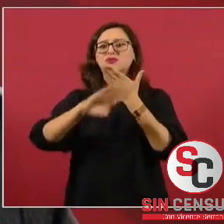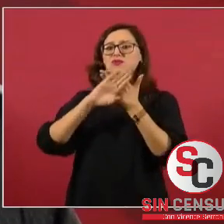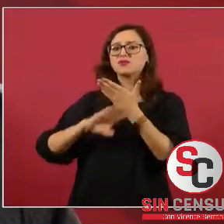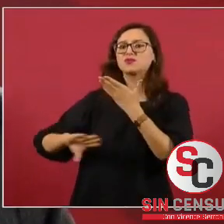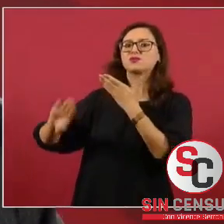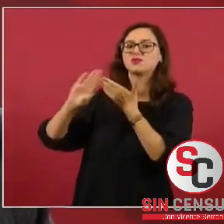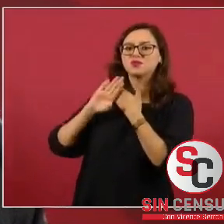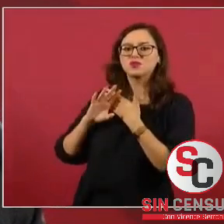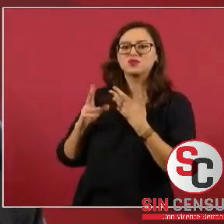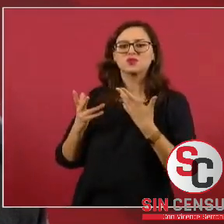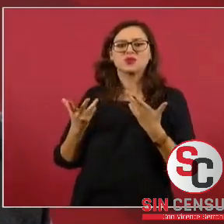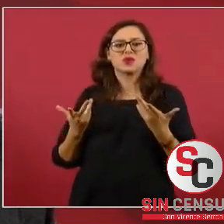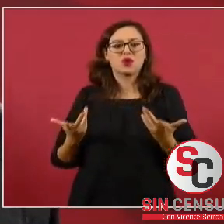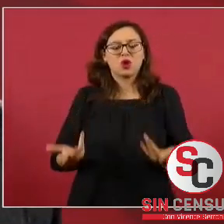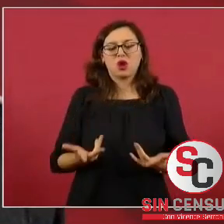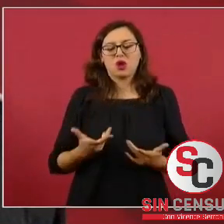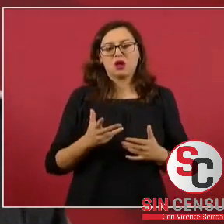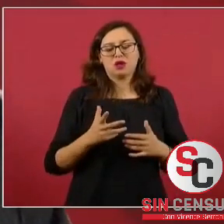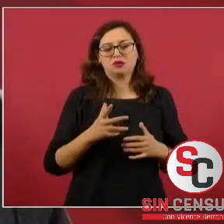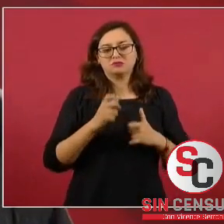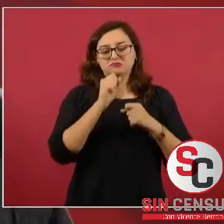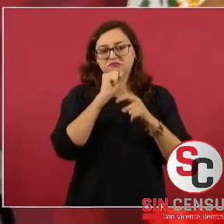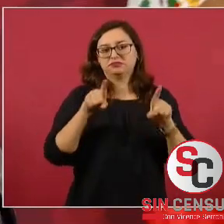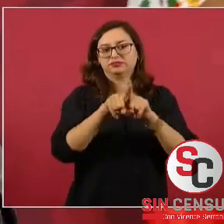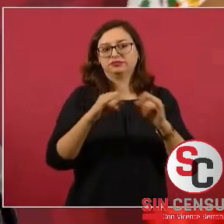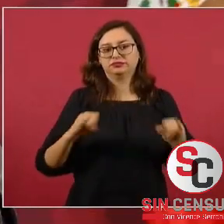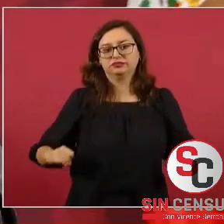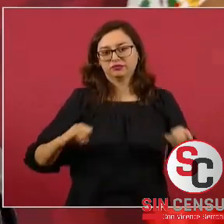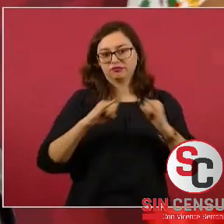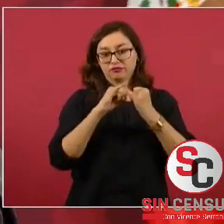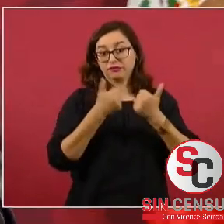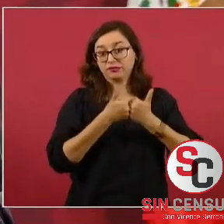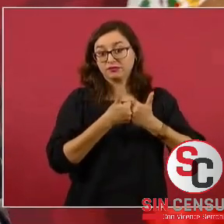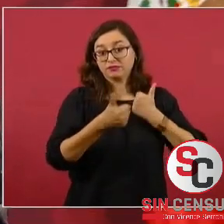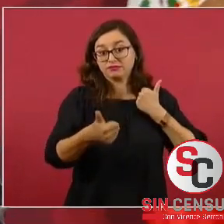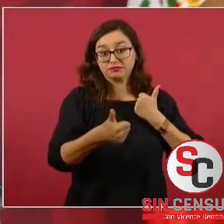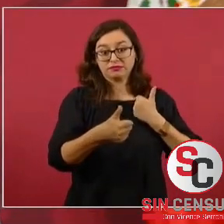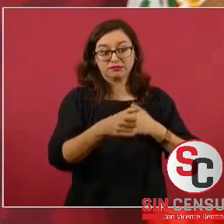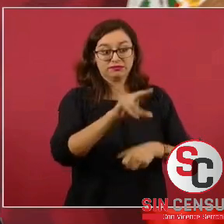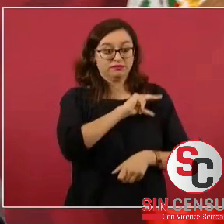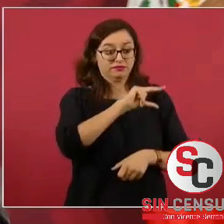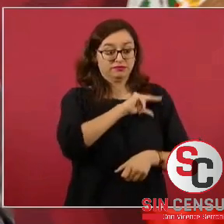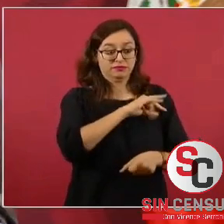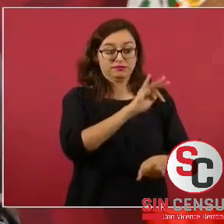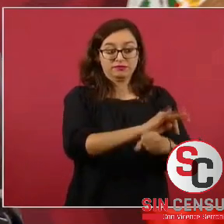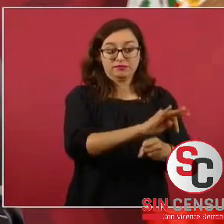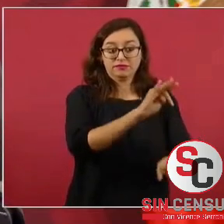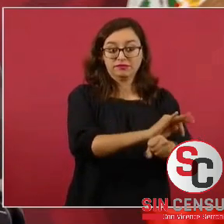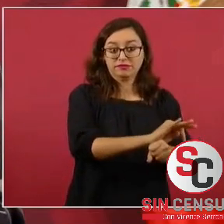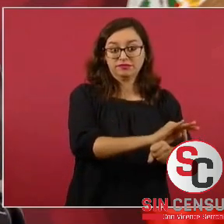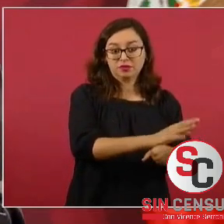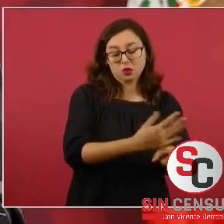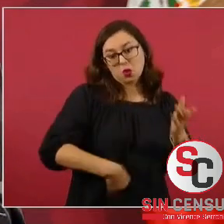de estos organismos autónomos que crearon para proteger intereses